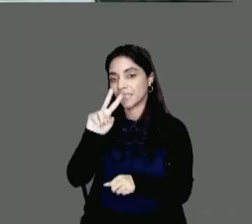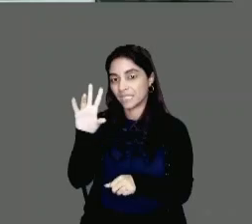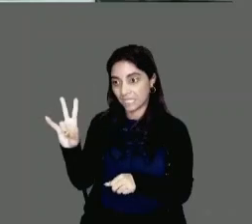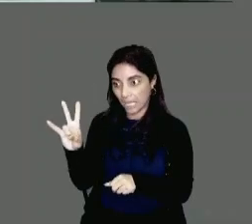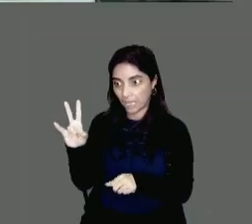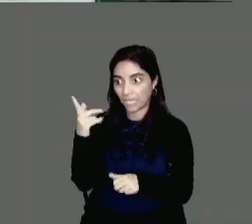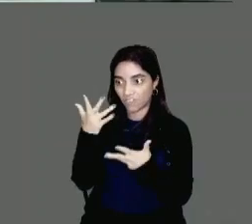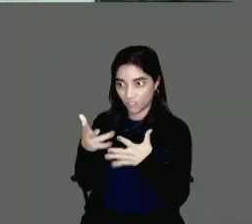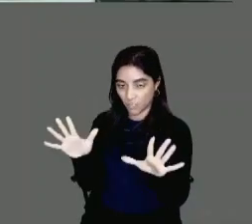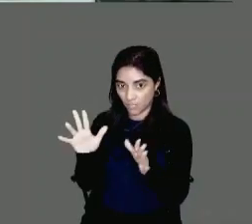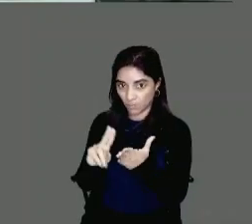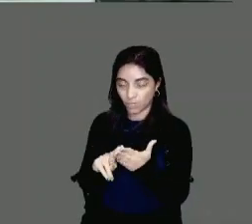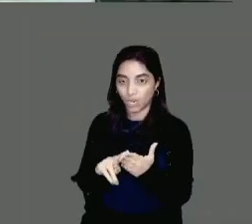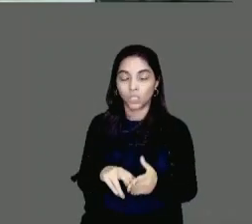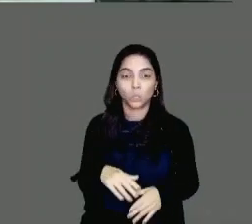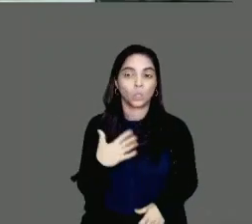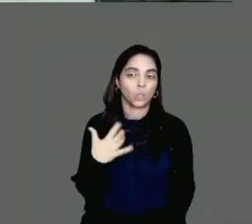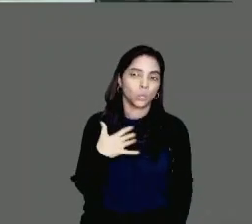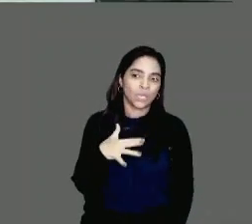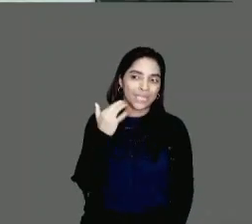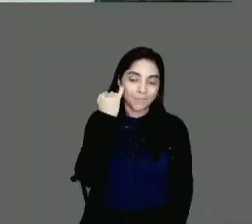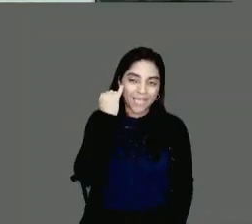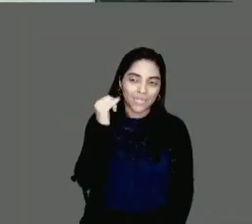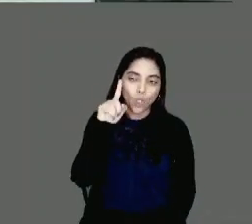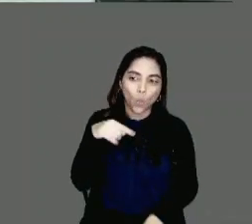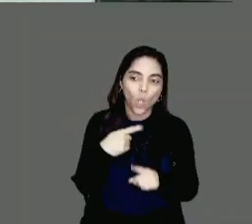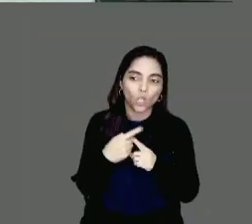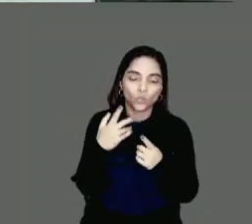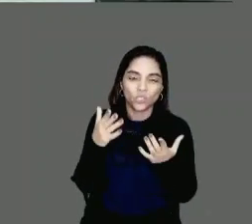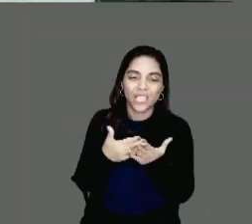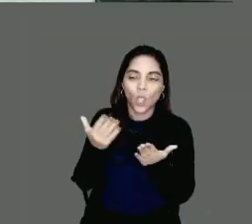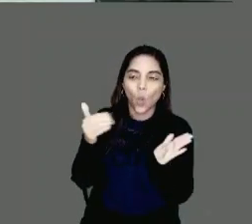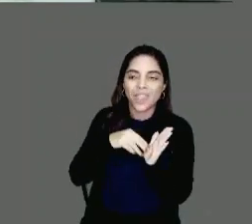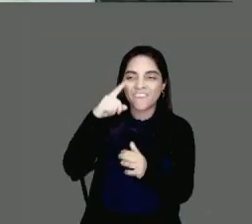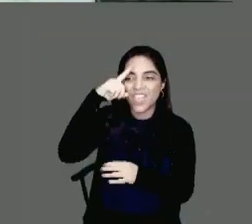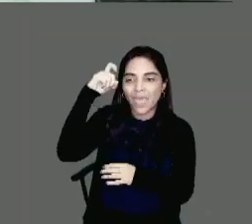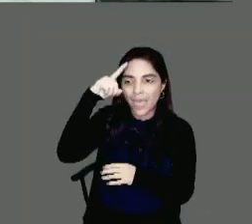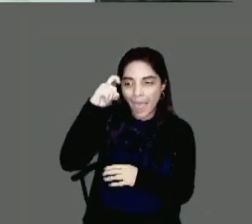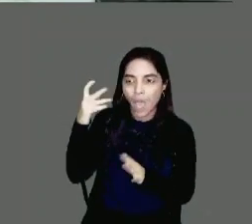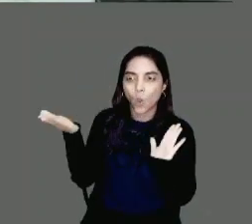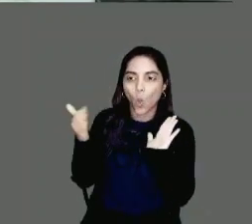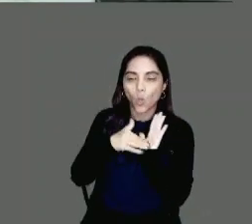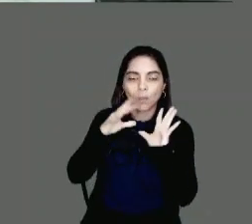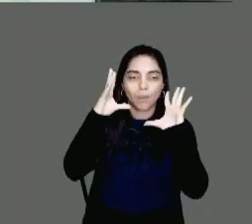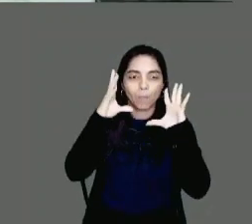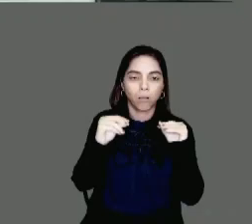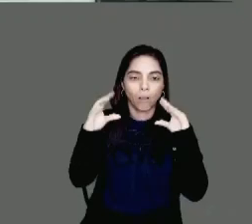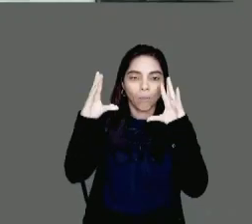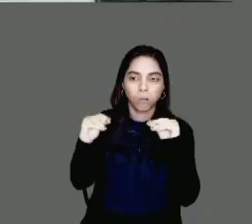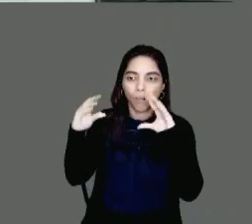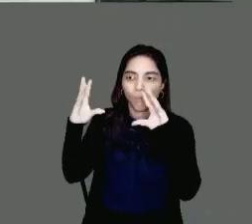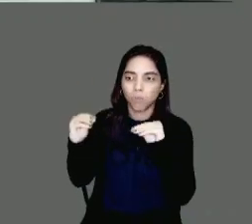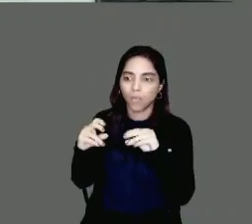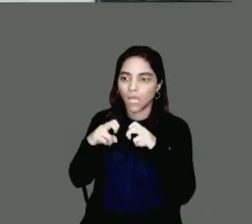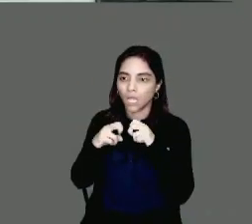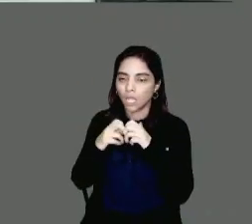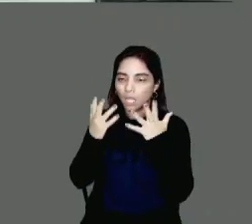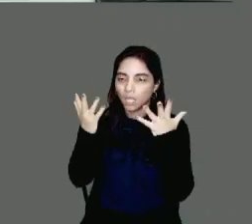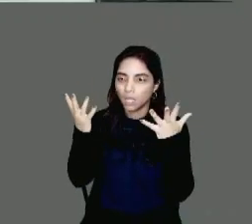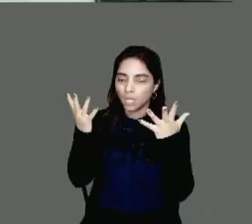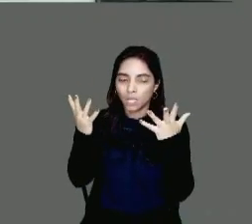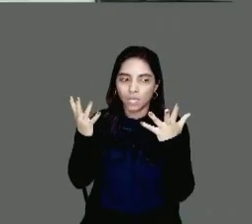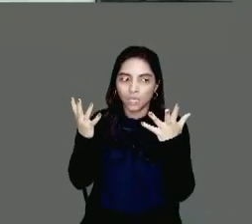la tenemos cuando venga la época de verano los apagones van a ser la orden del día cor presente no y yo creo que